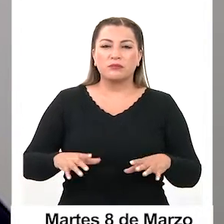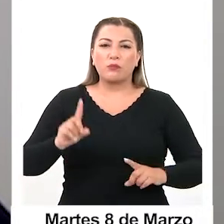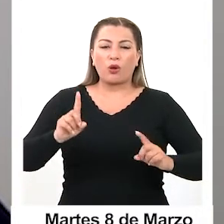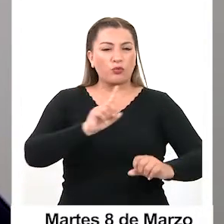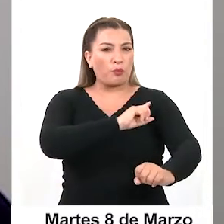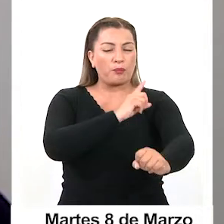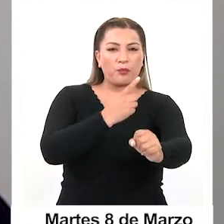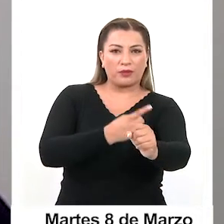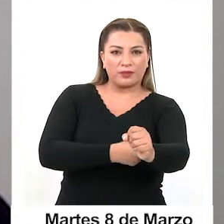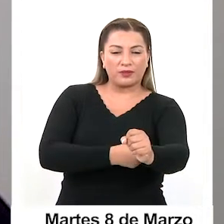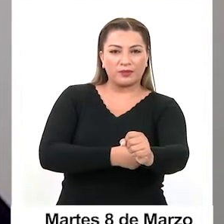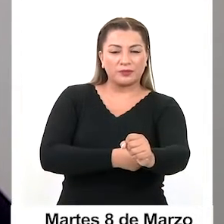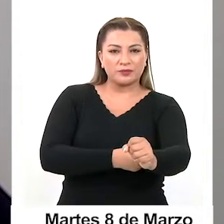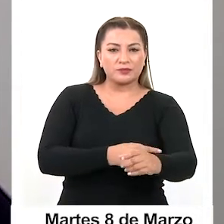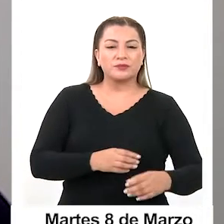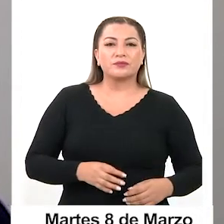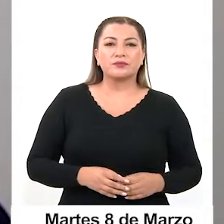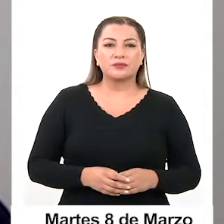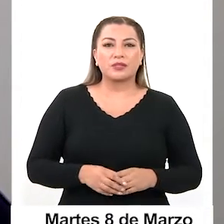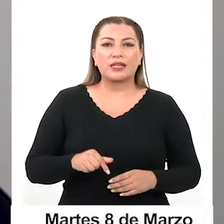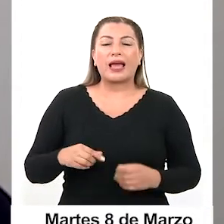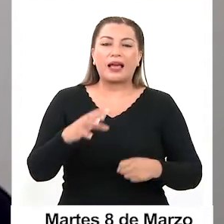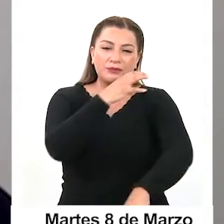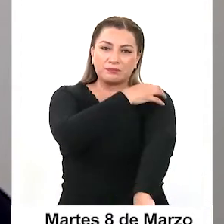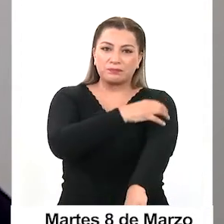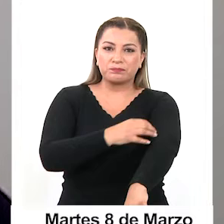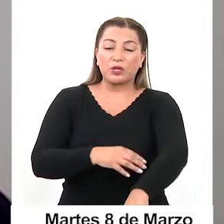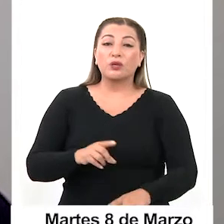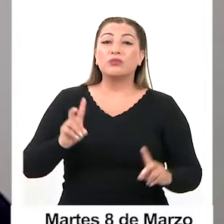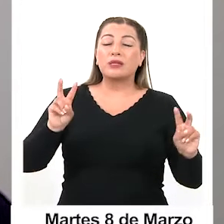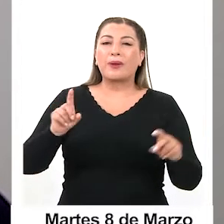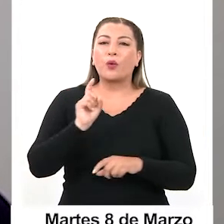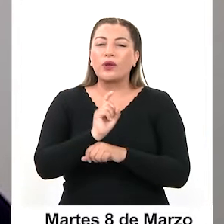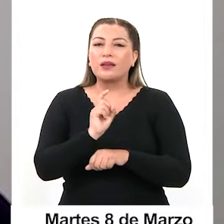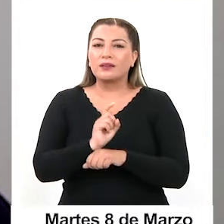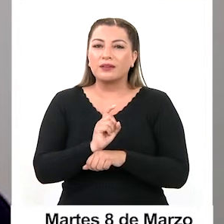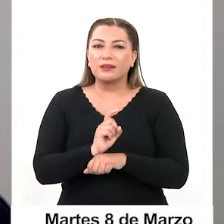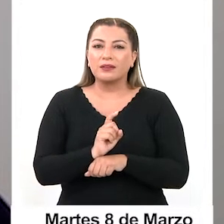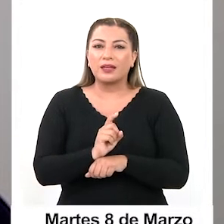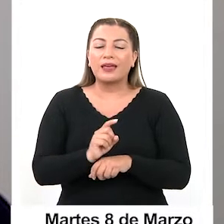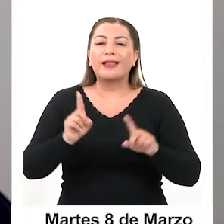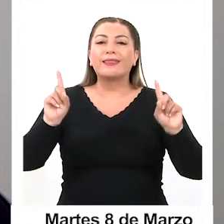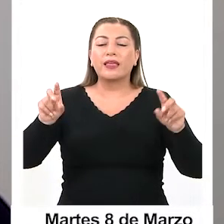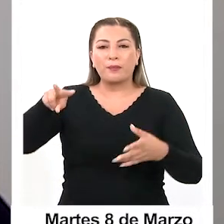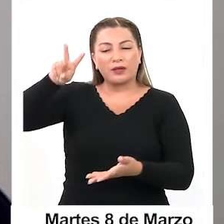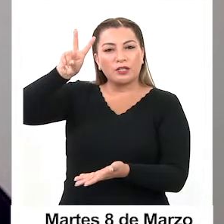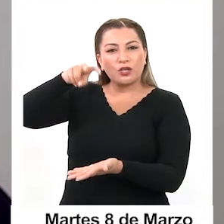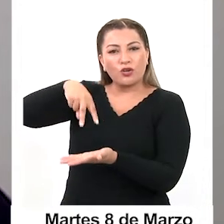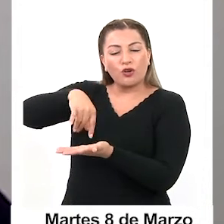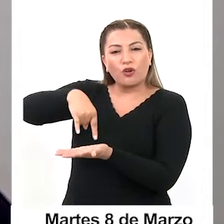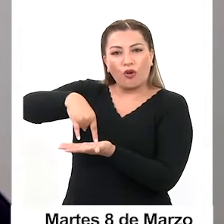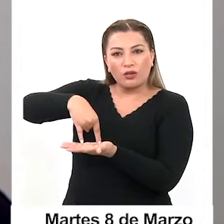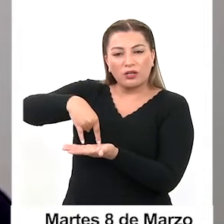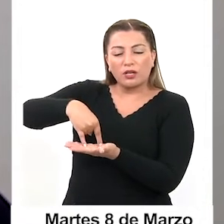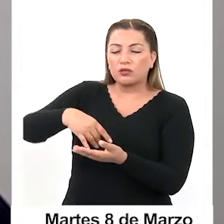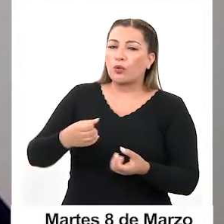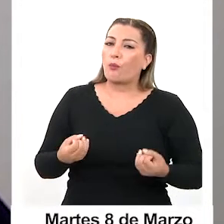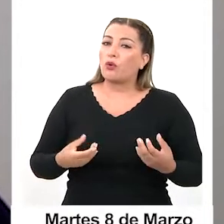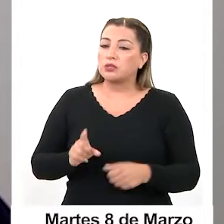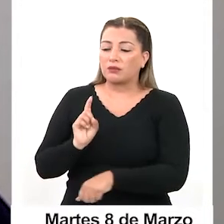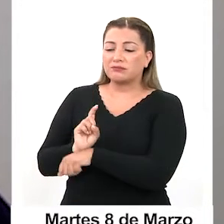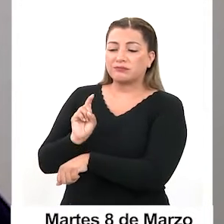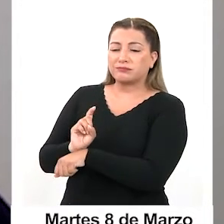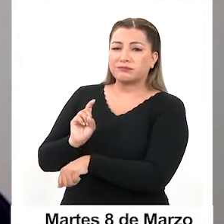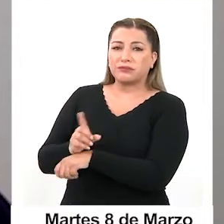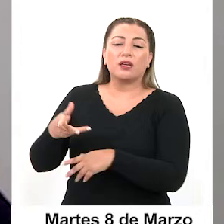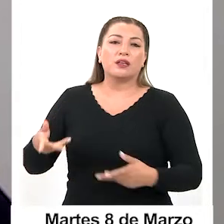poder hacia lo local y obviamente una crítica muy importante hacia es el Congreso. También vemos mucha crítica